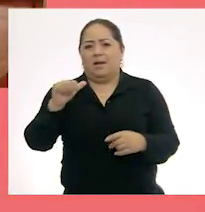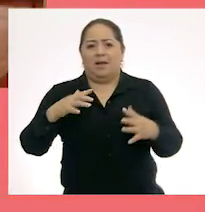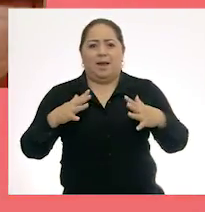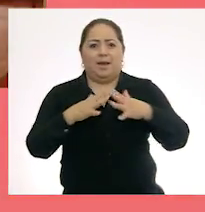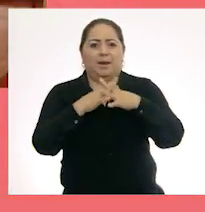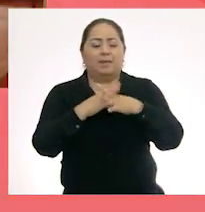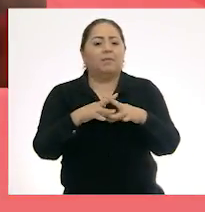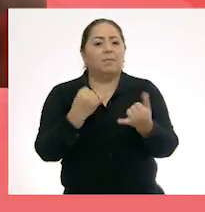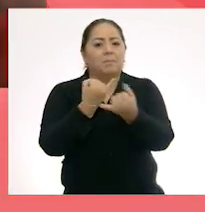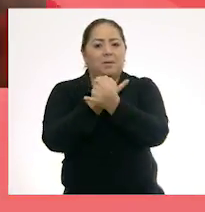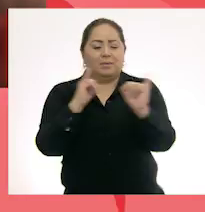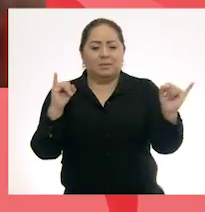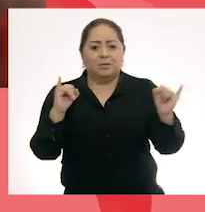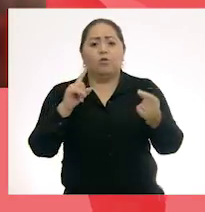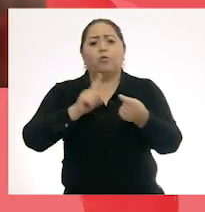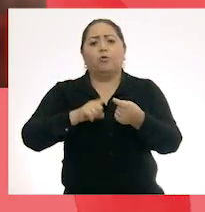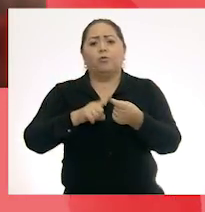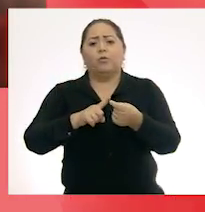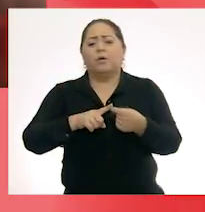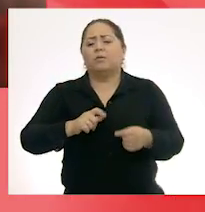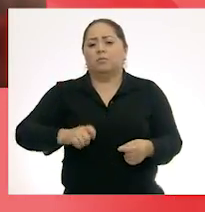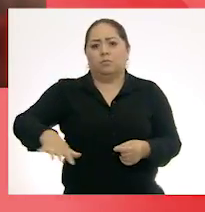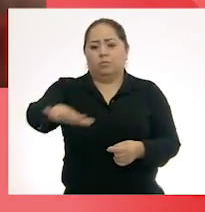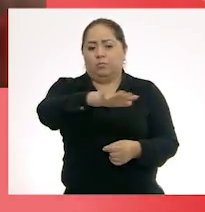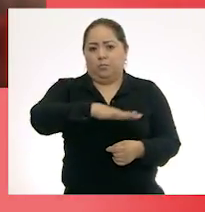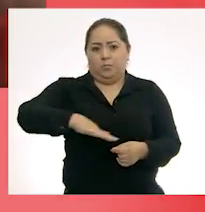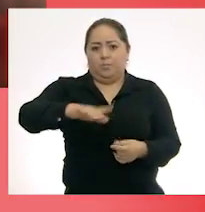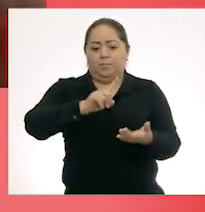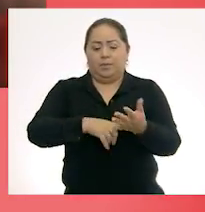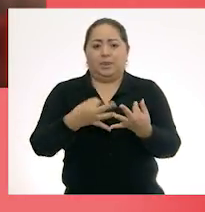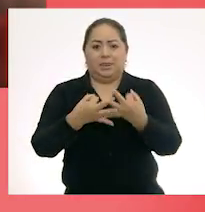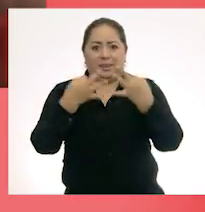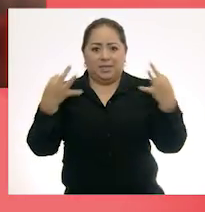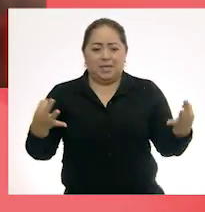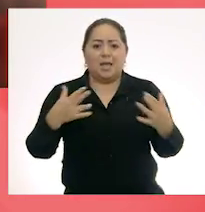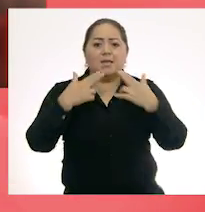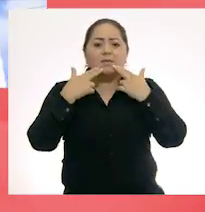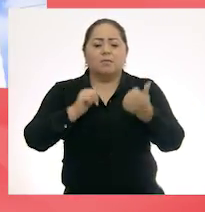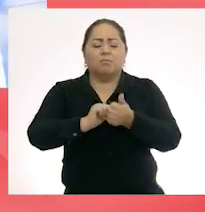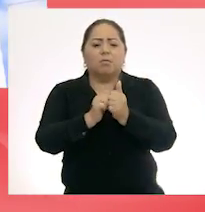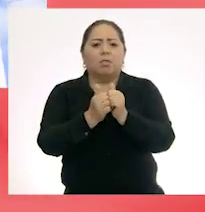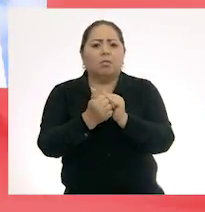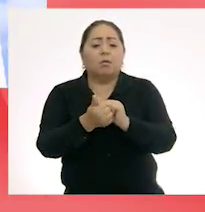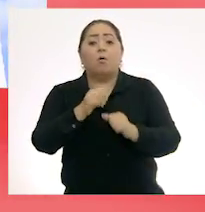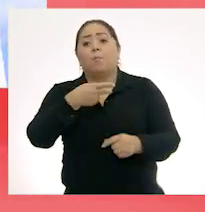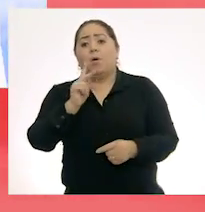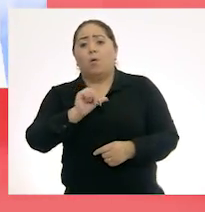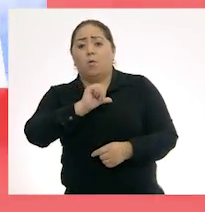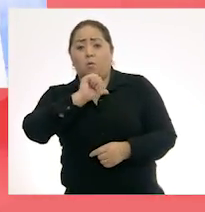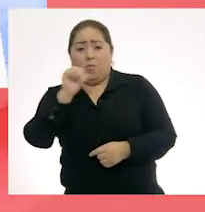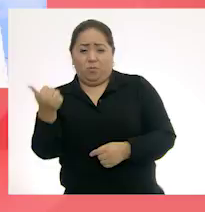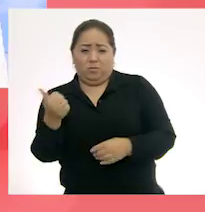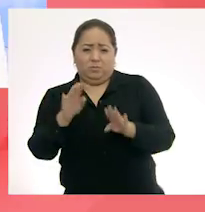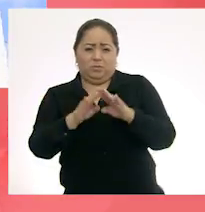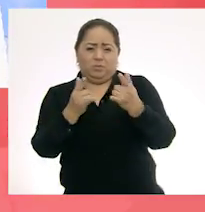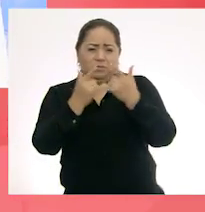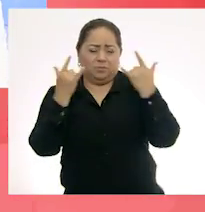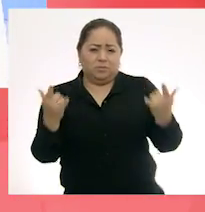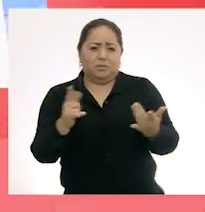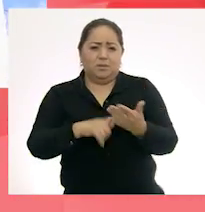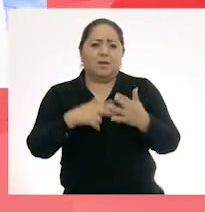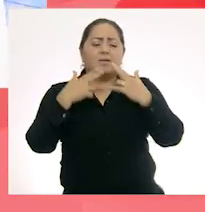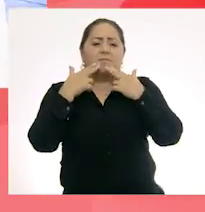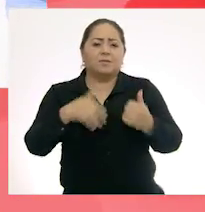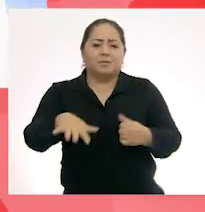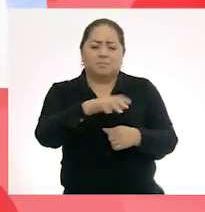guerra de independencia, donde todas estas tierras, estas haciendas se ven afectadas. Otra etapa histórica de la cual la Hacienda